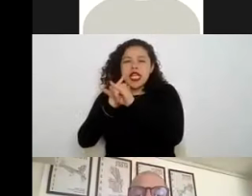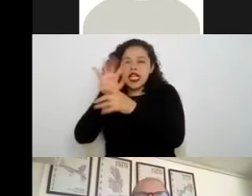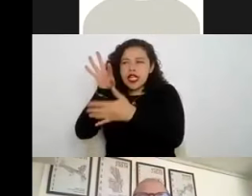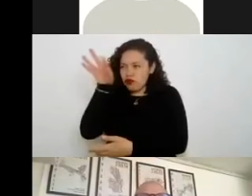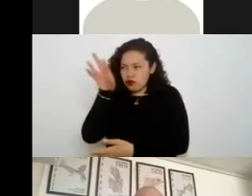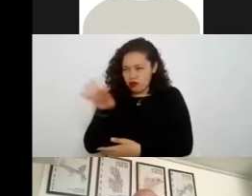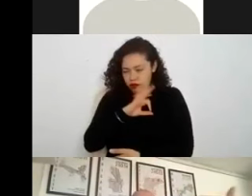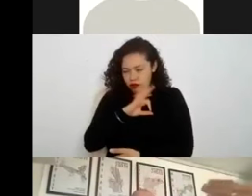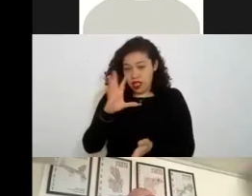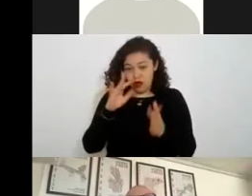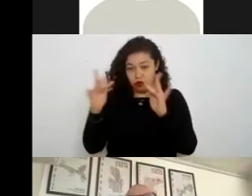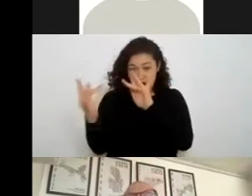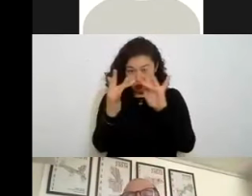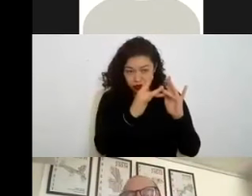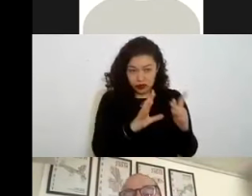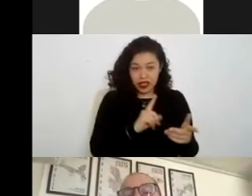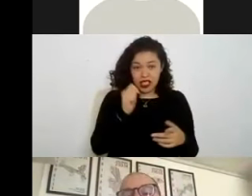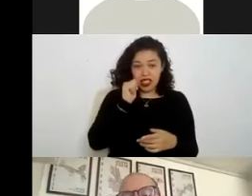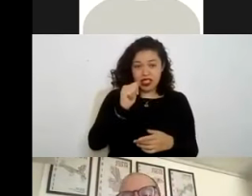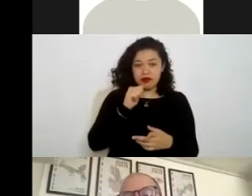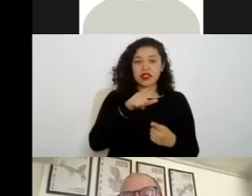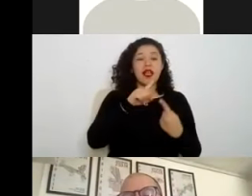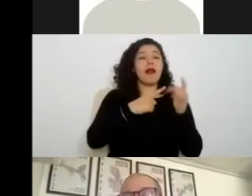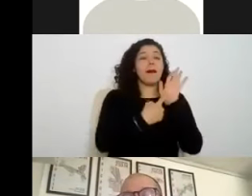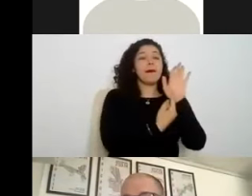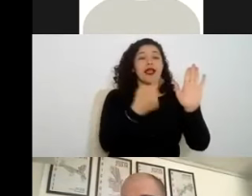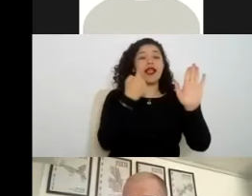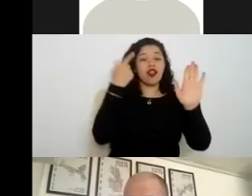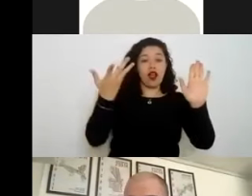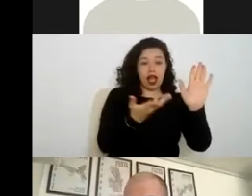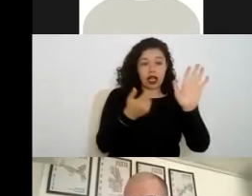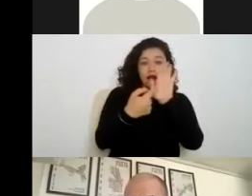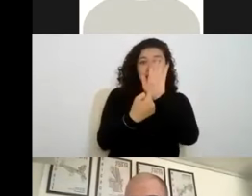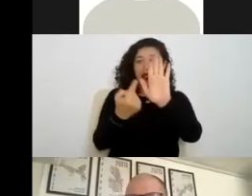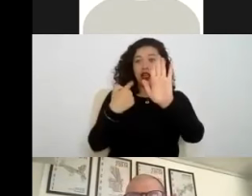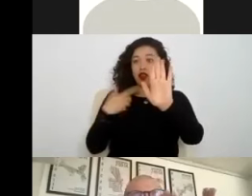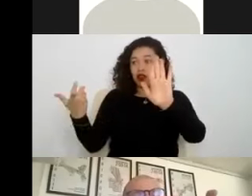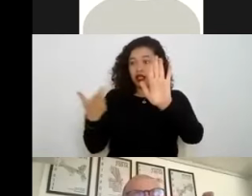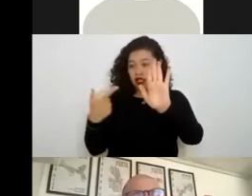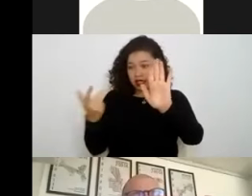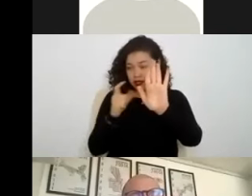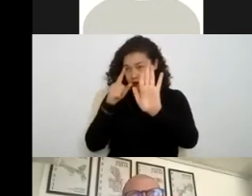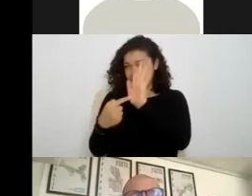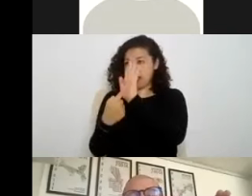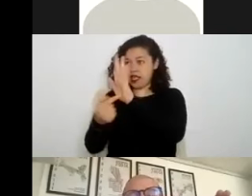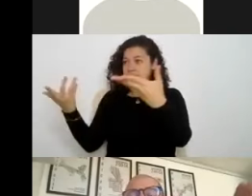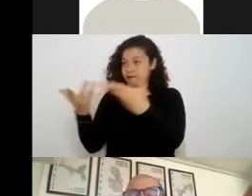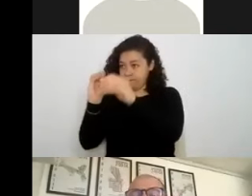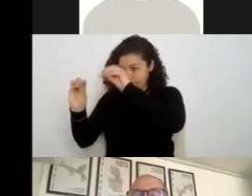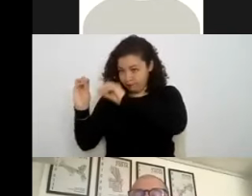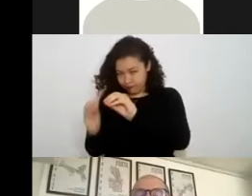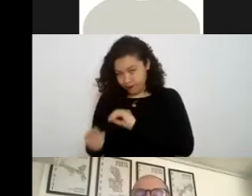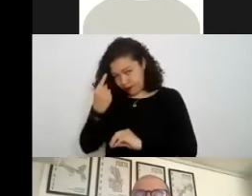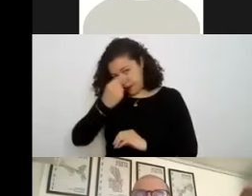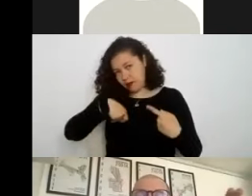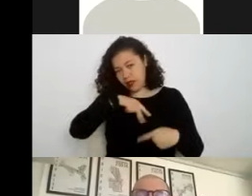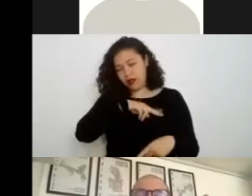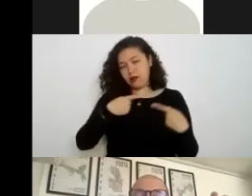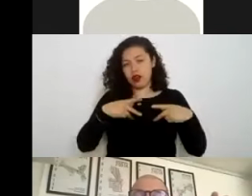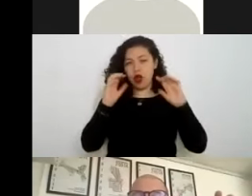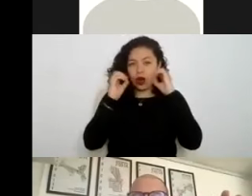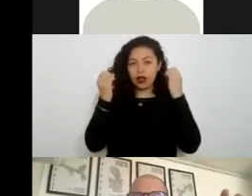están dando a conocer qué están haciendo. Para mí es muy importante que la labor que luego hacen las organizaciones,